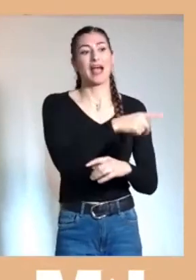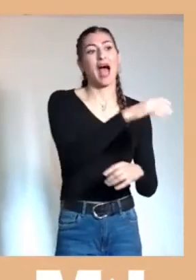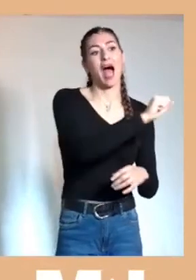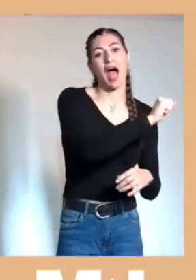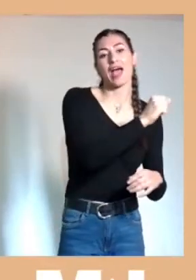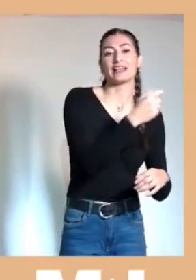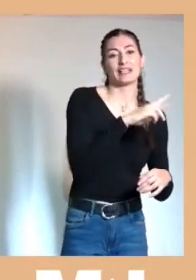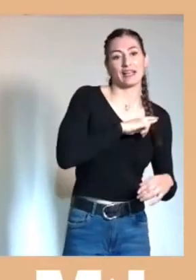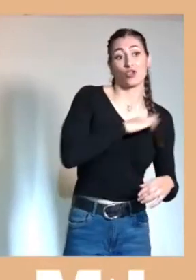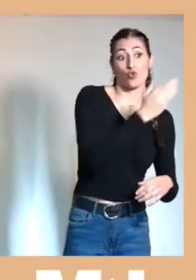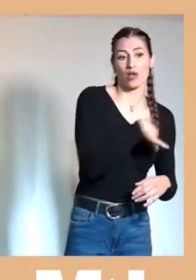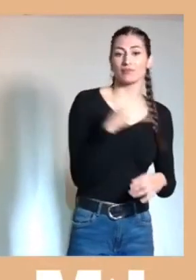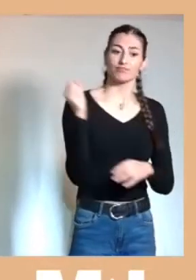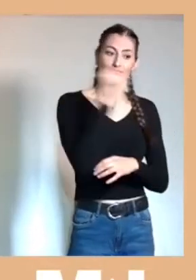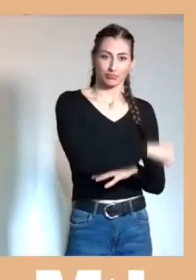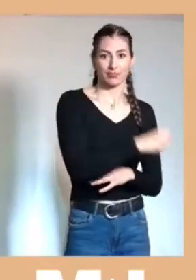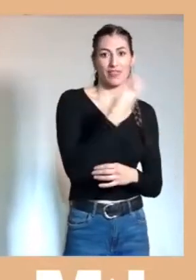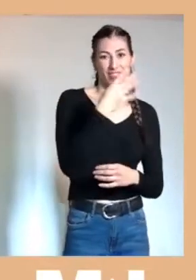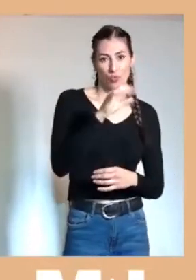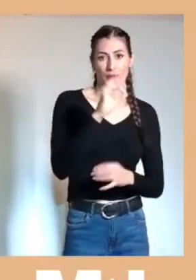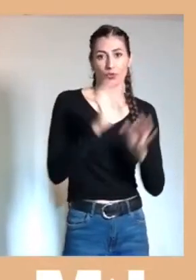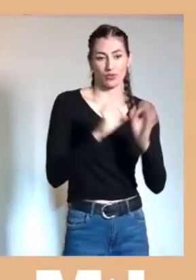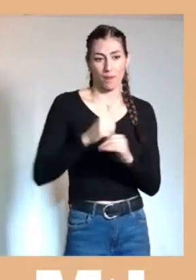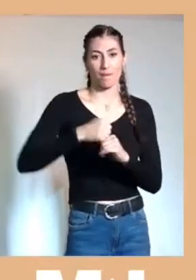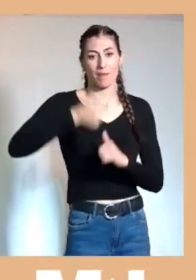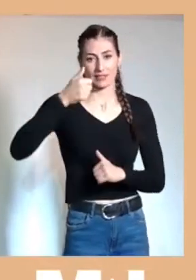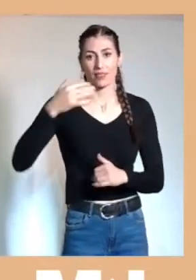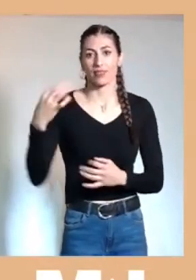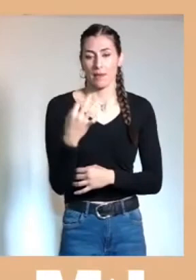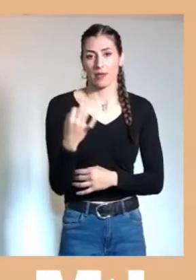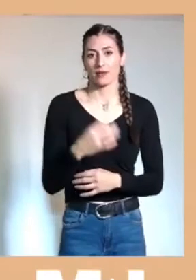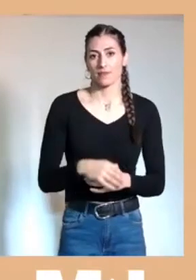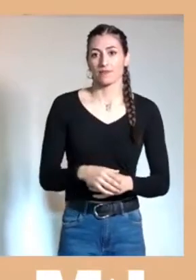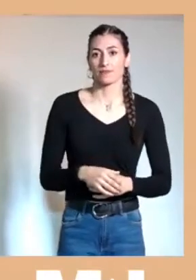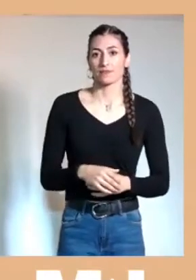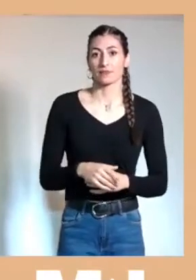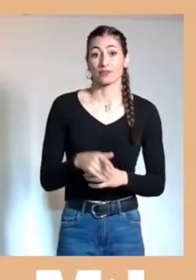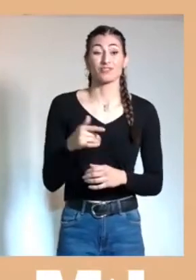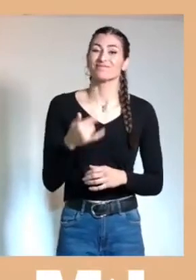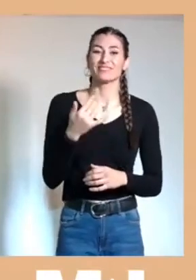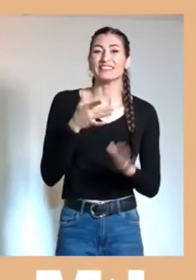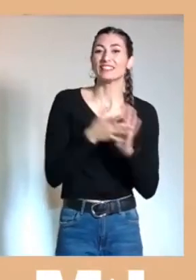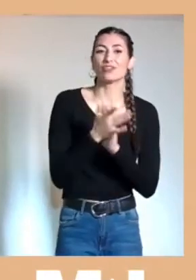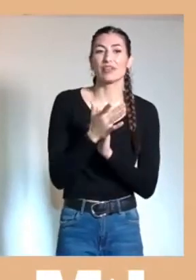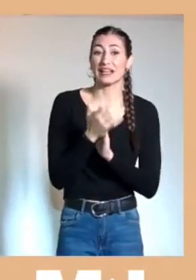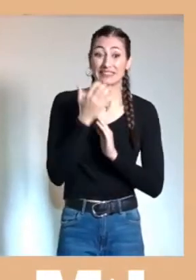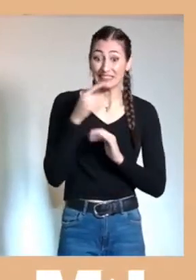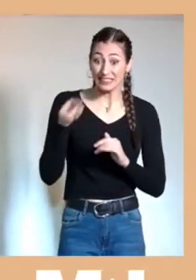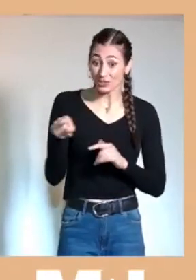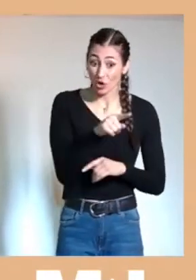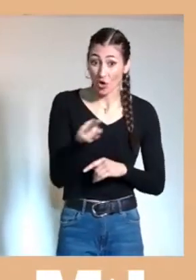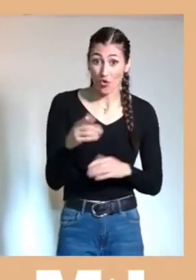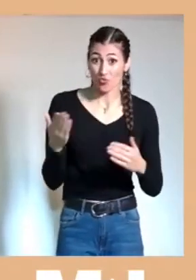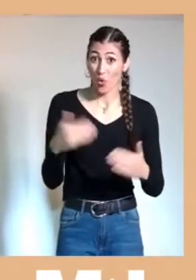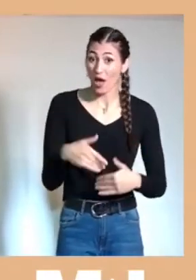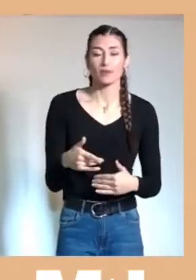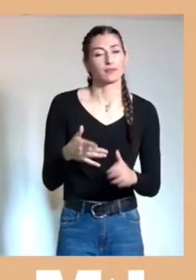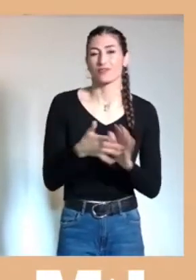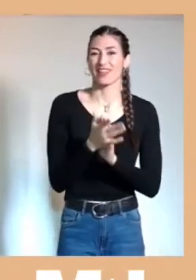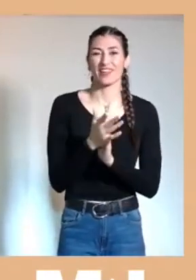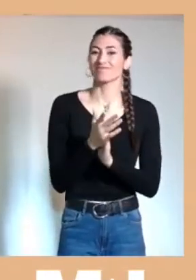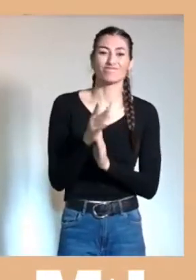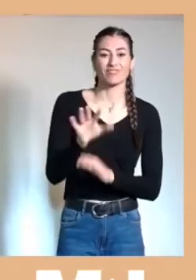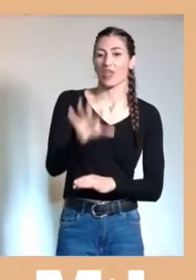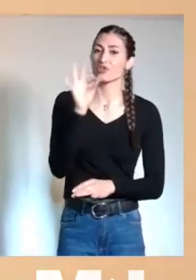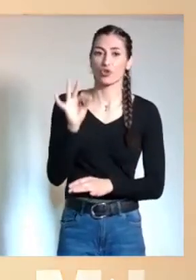un 150% respecto a las de aconfesionalidad, se considerará que la decisión no está suficientemente consensuada y la